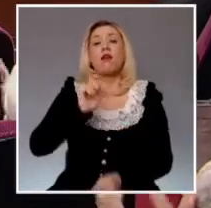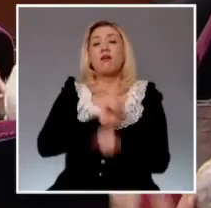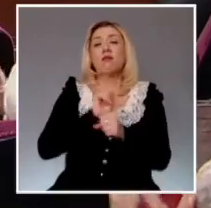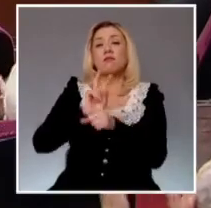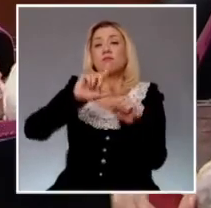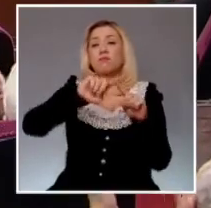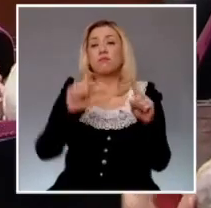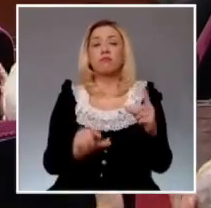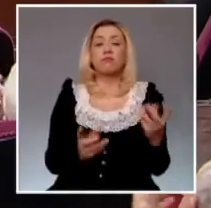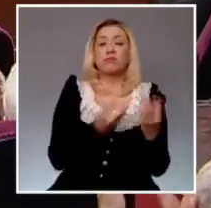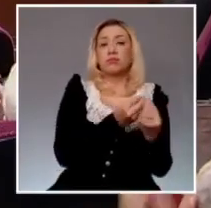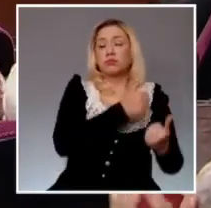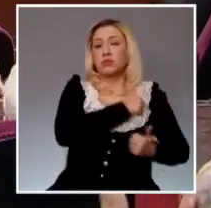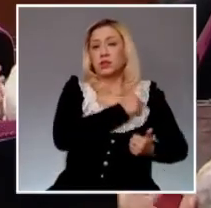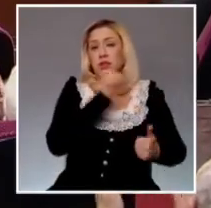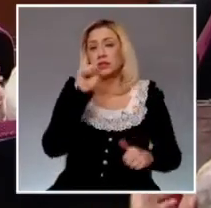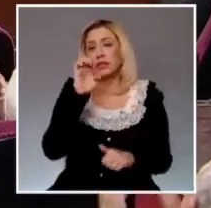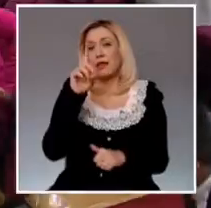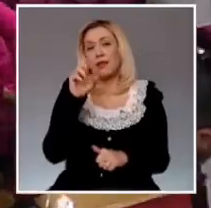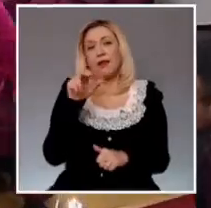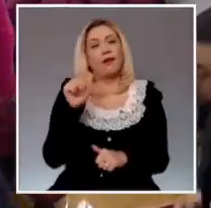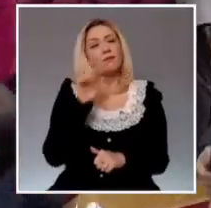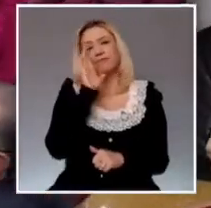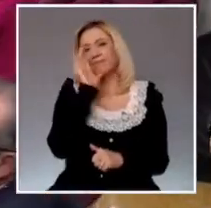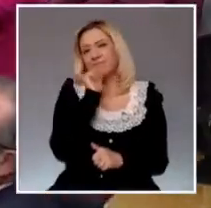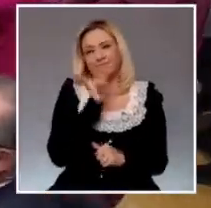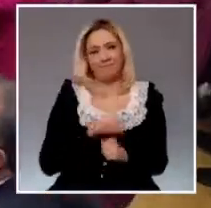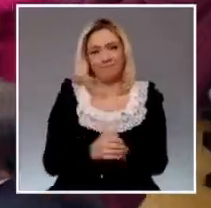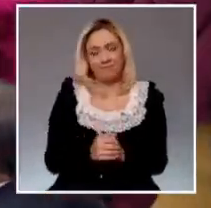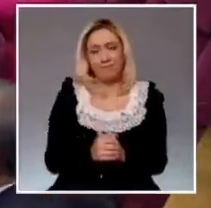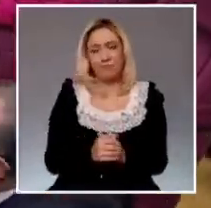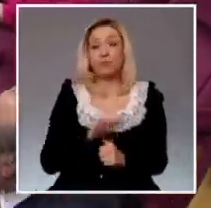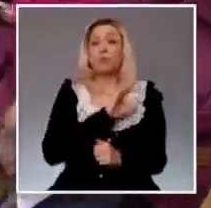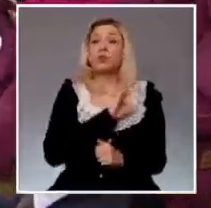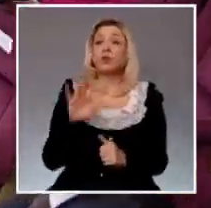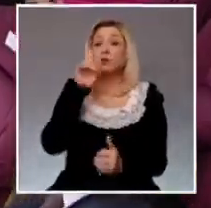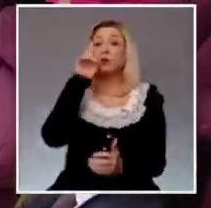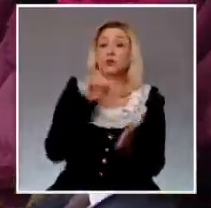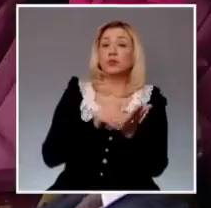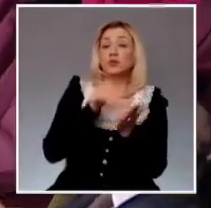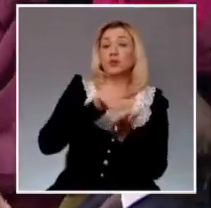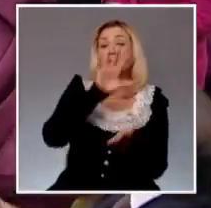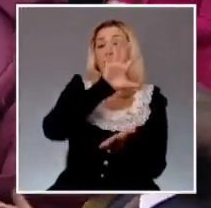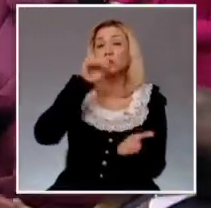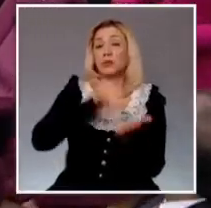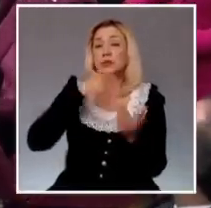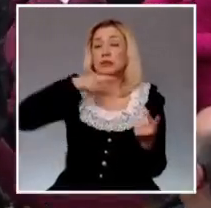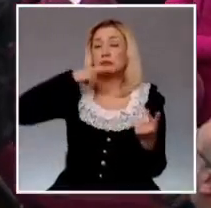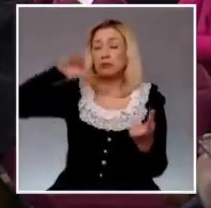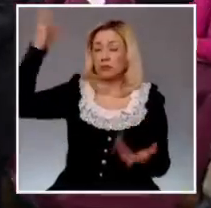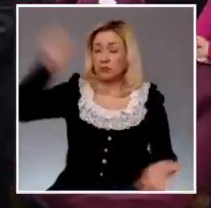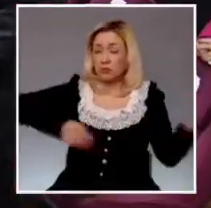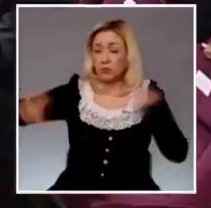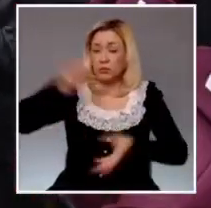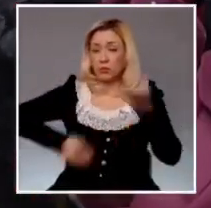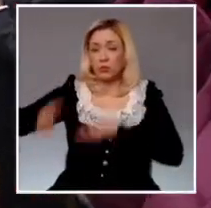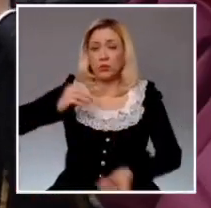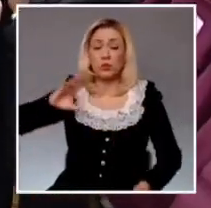ingresaron al sistema de justicia federal casi 1.500.000 asuntos, que sumados a la existencia inicial